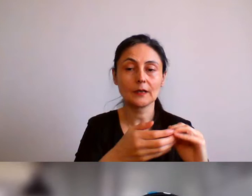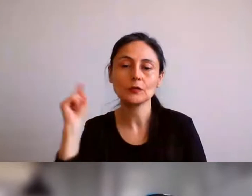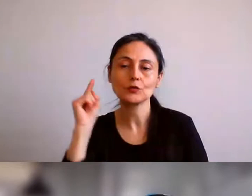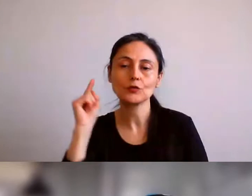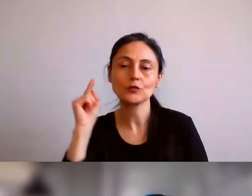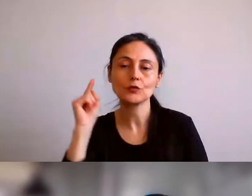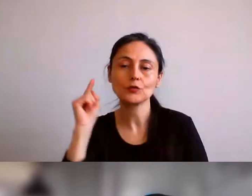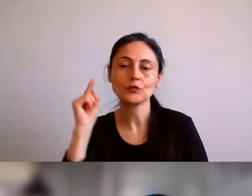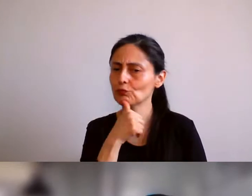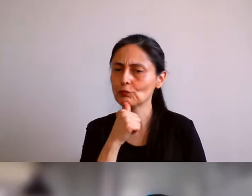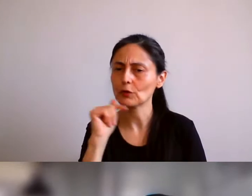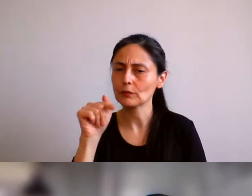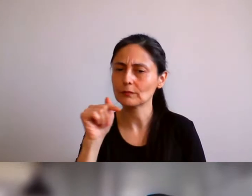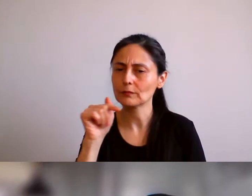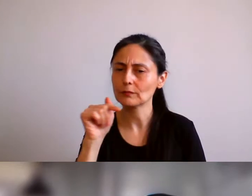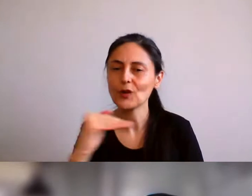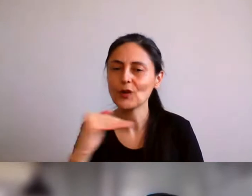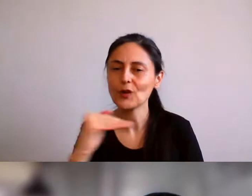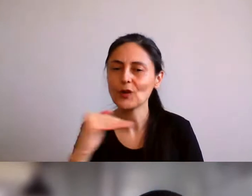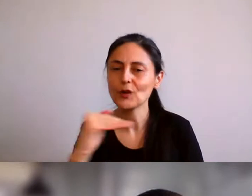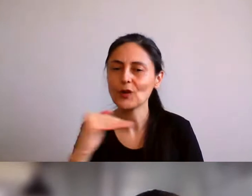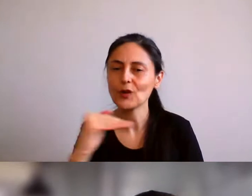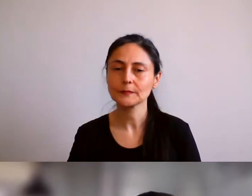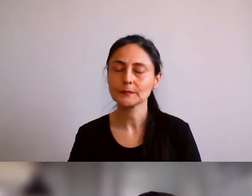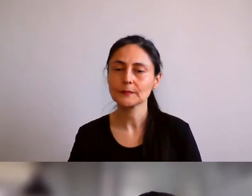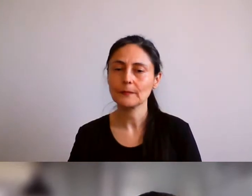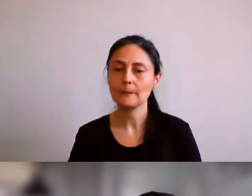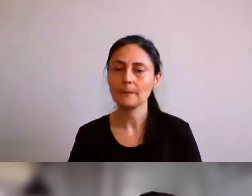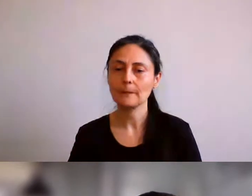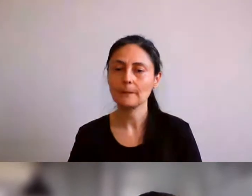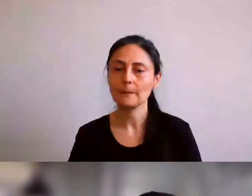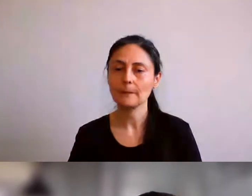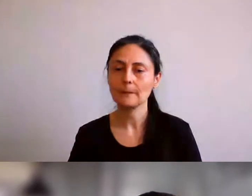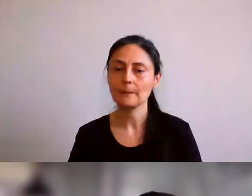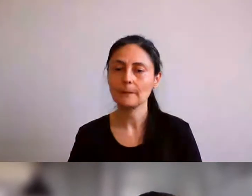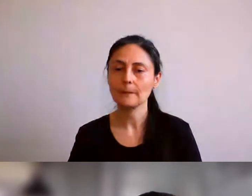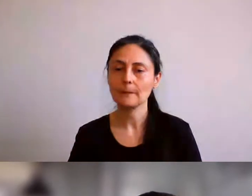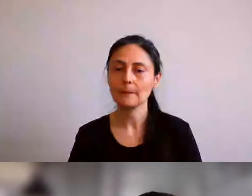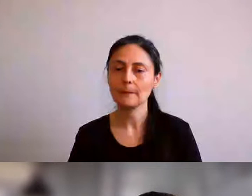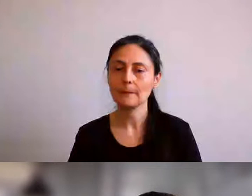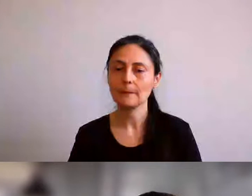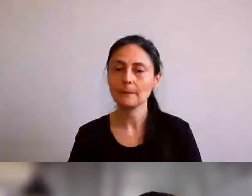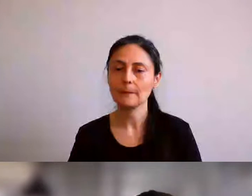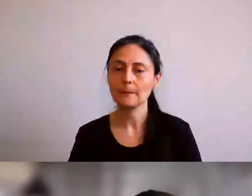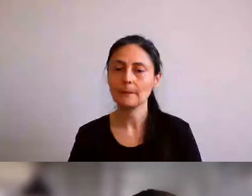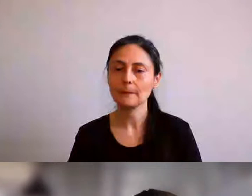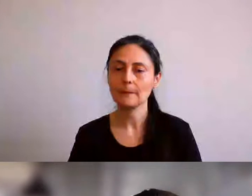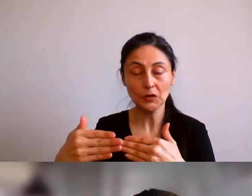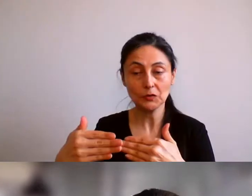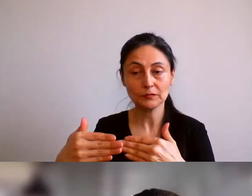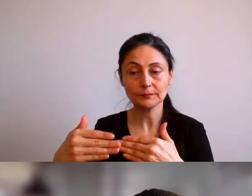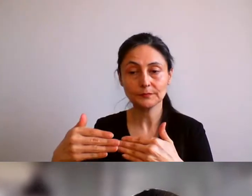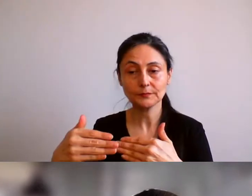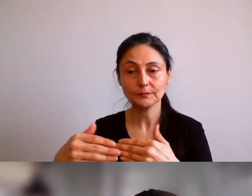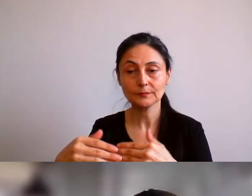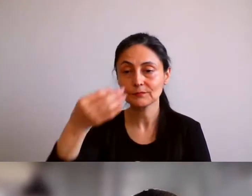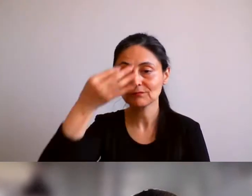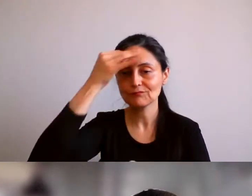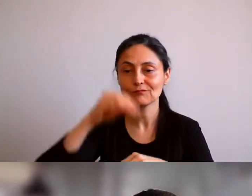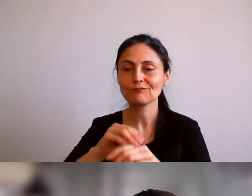calidad de vida. Y a largo plazo también, y mediano plazo también, yo creo que la pandemia nos ha puesto